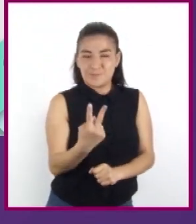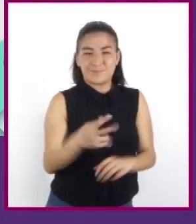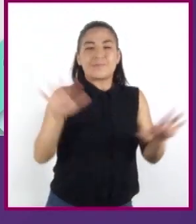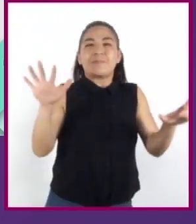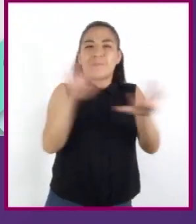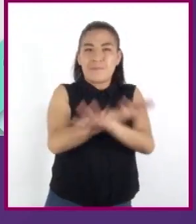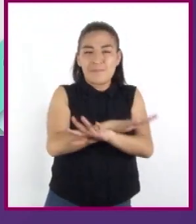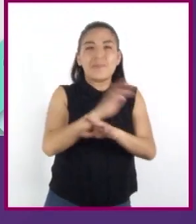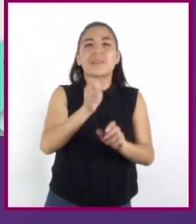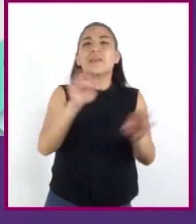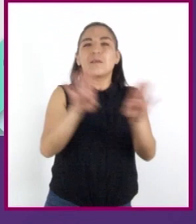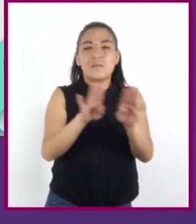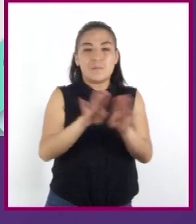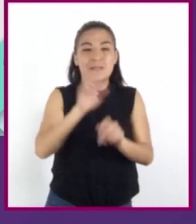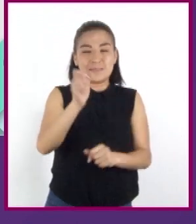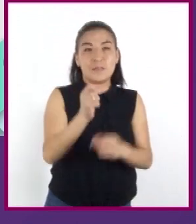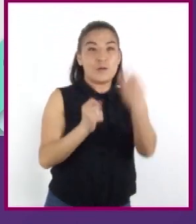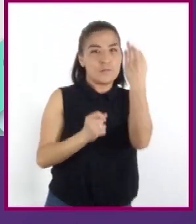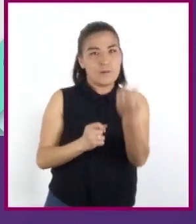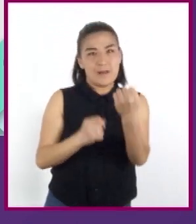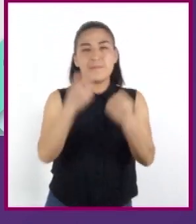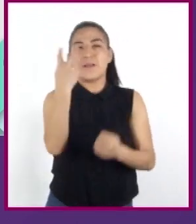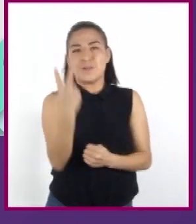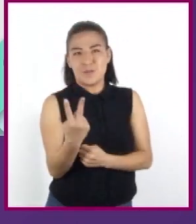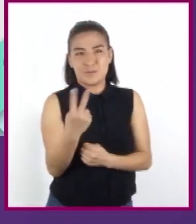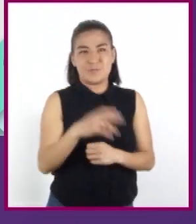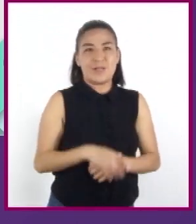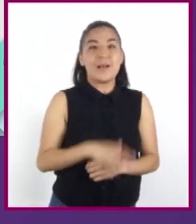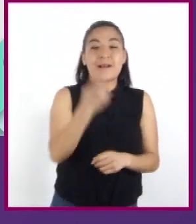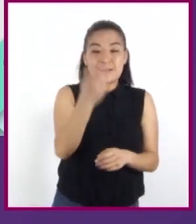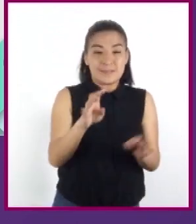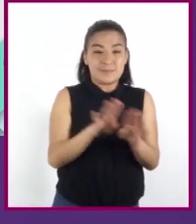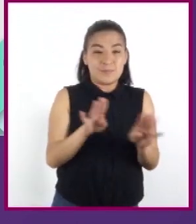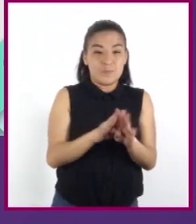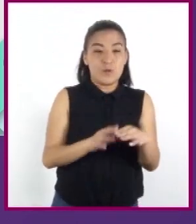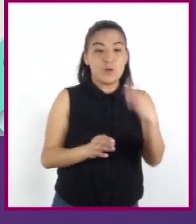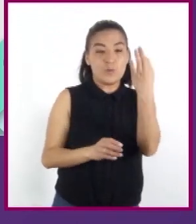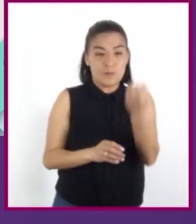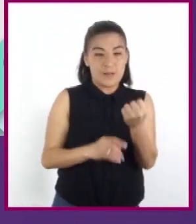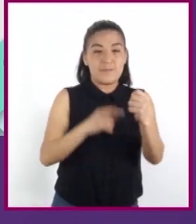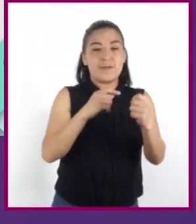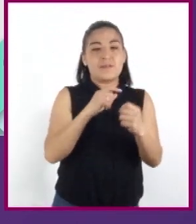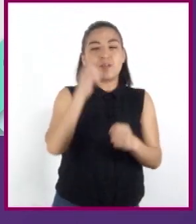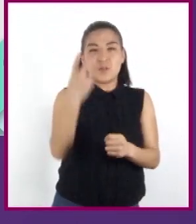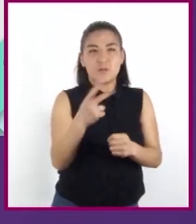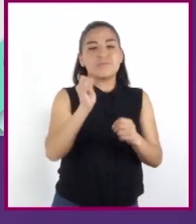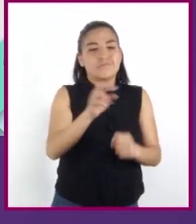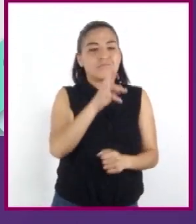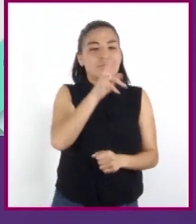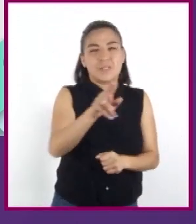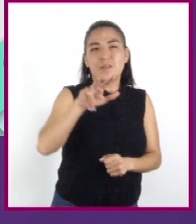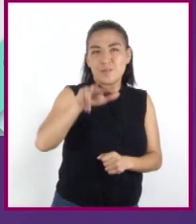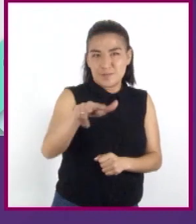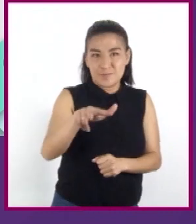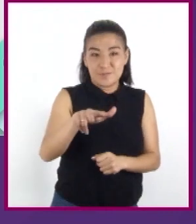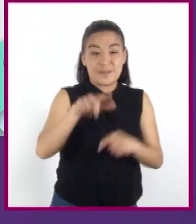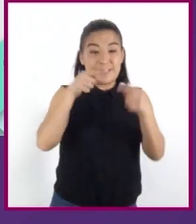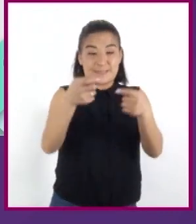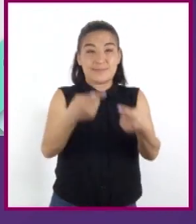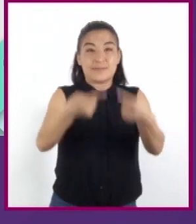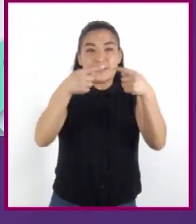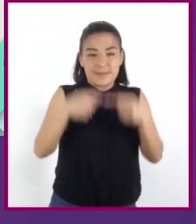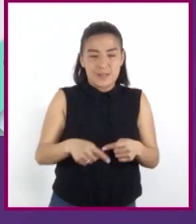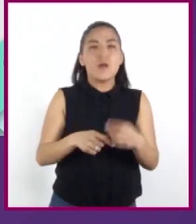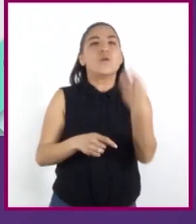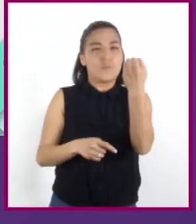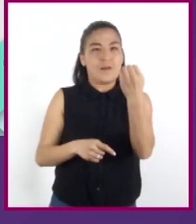lo descomponemos en 9 y 2, ya que 9 por 2 da como resultado 18. De estos dos factores, 9 sí